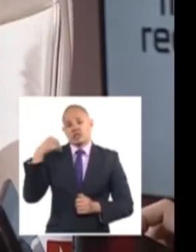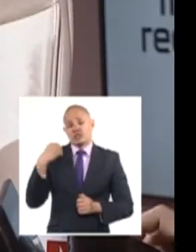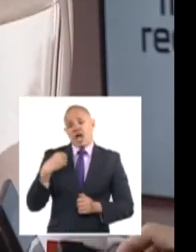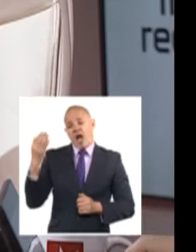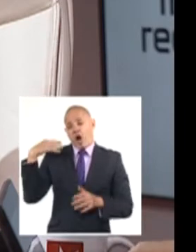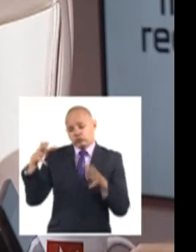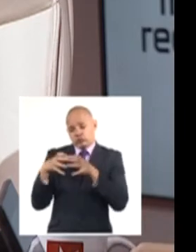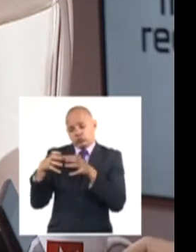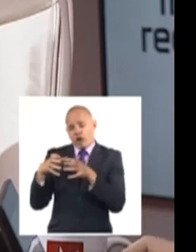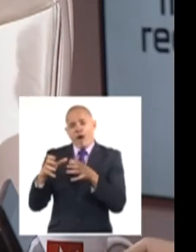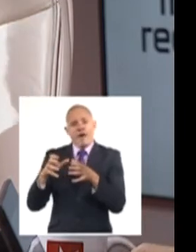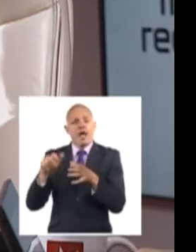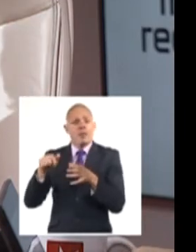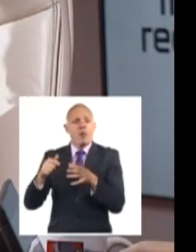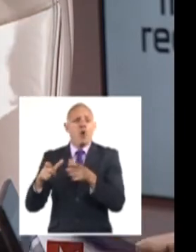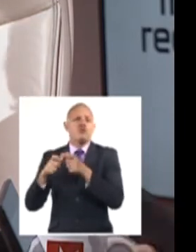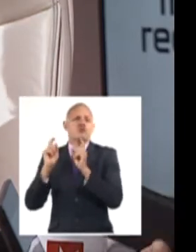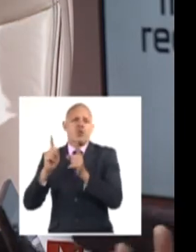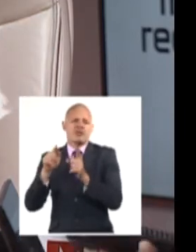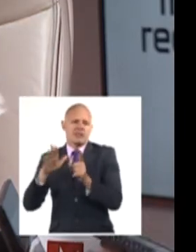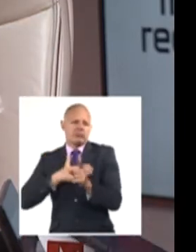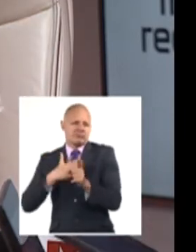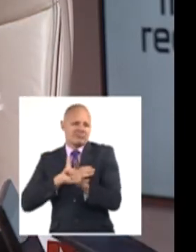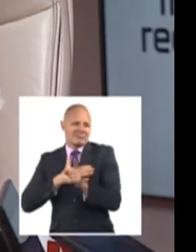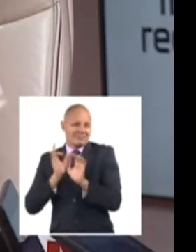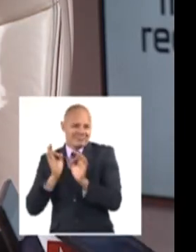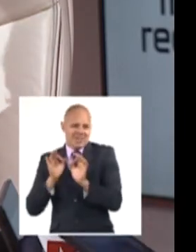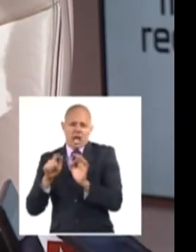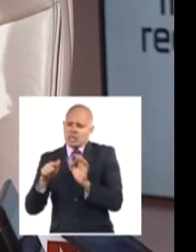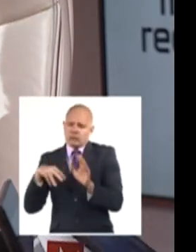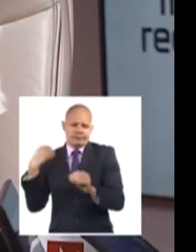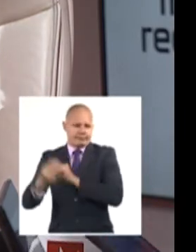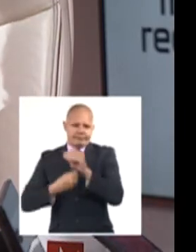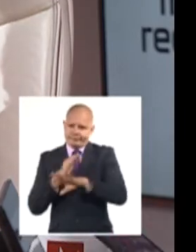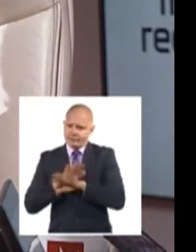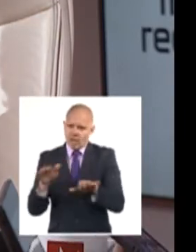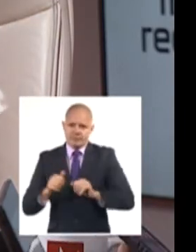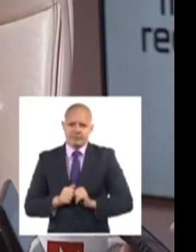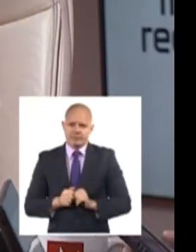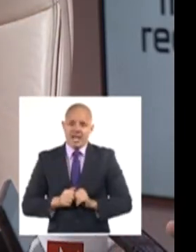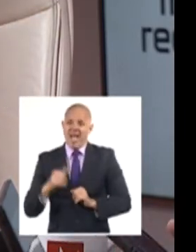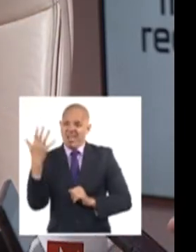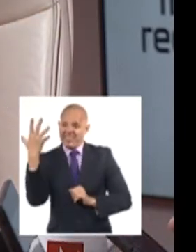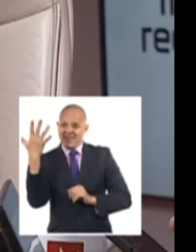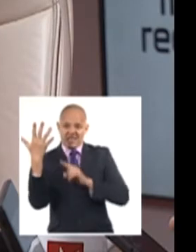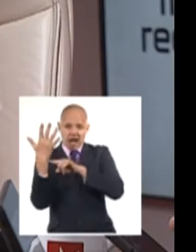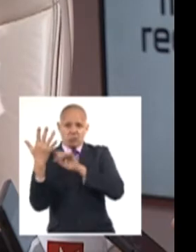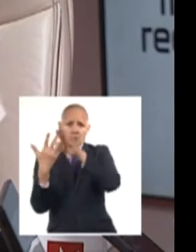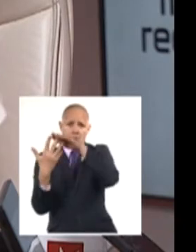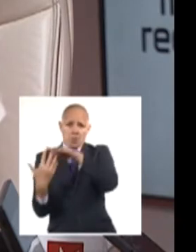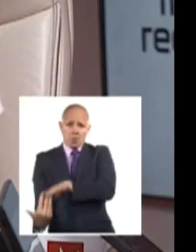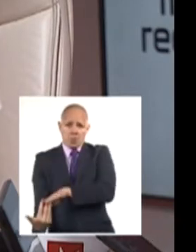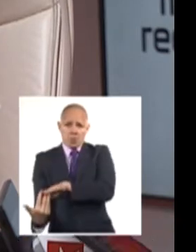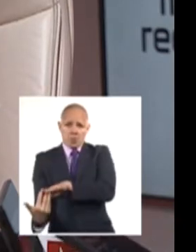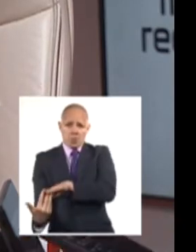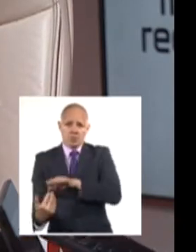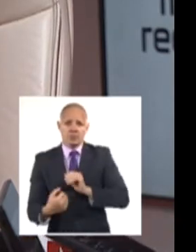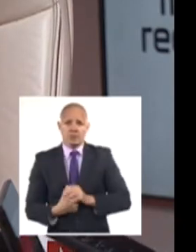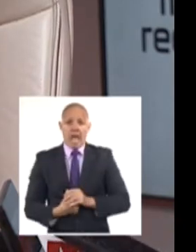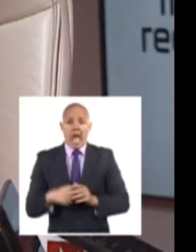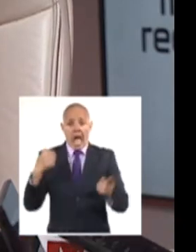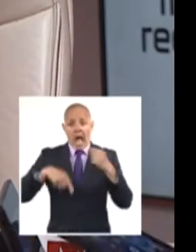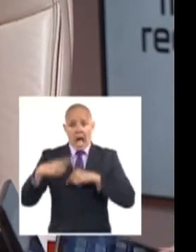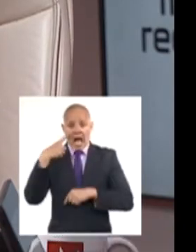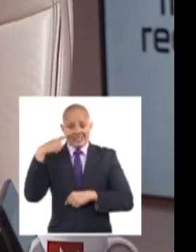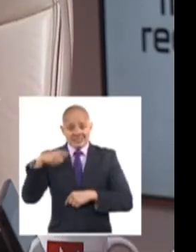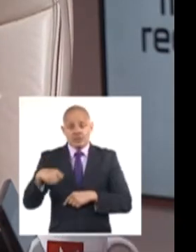derecha en general de hecho muchos estiman que la renuncia de evans urbana como